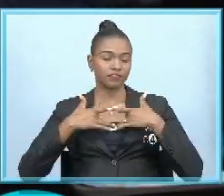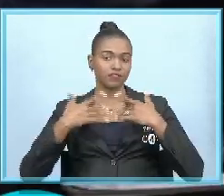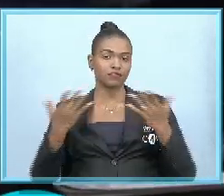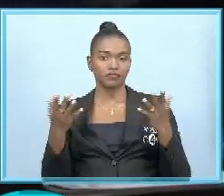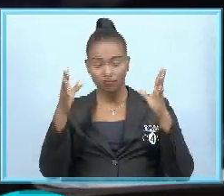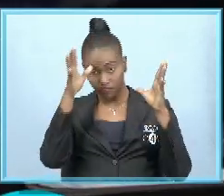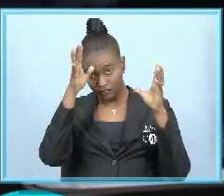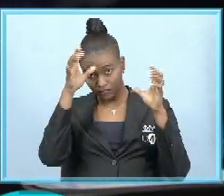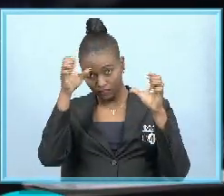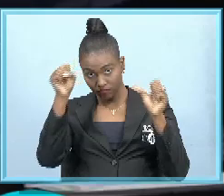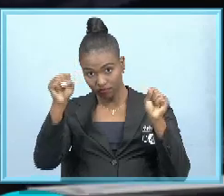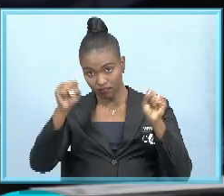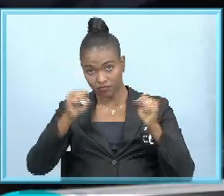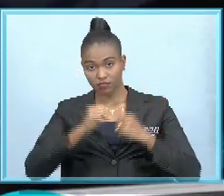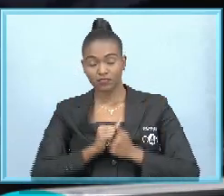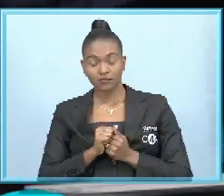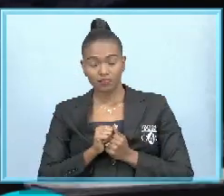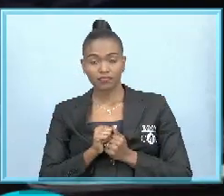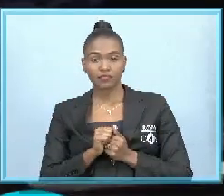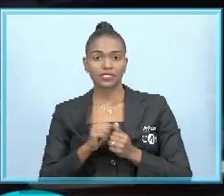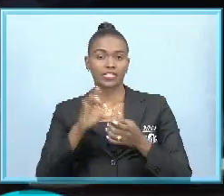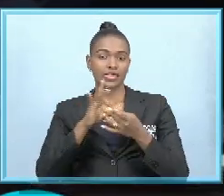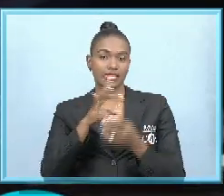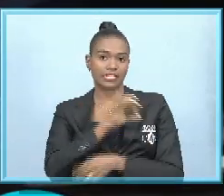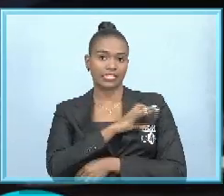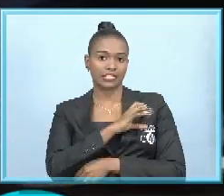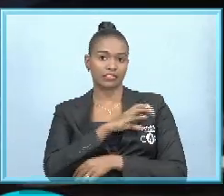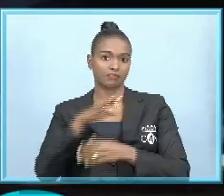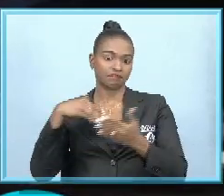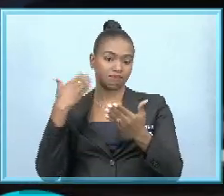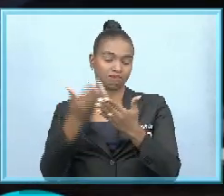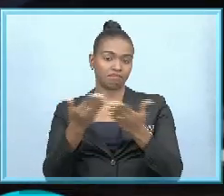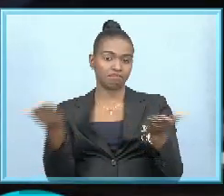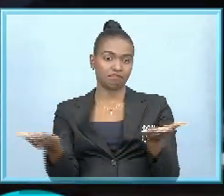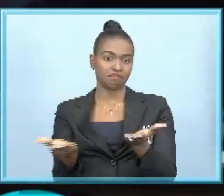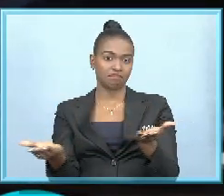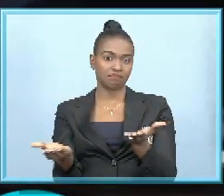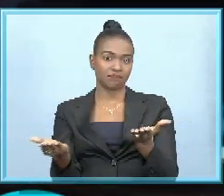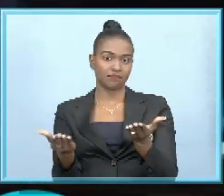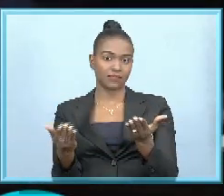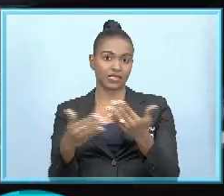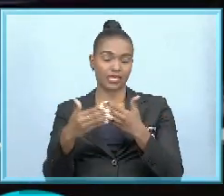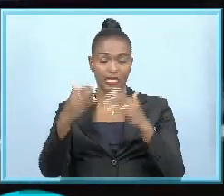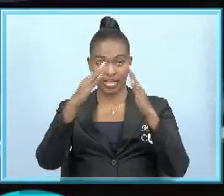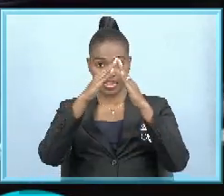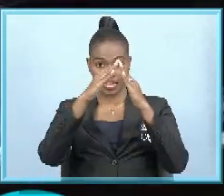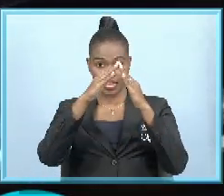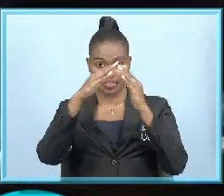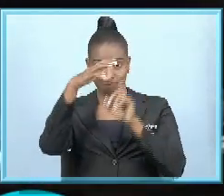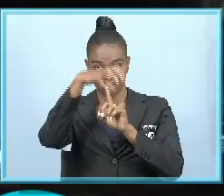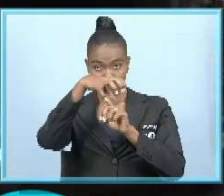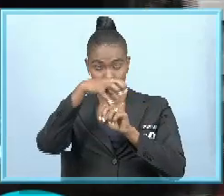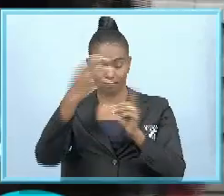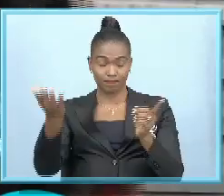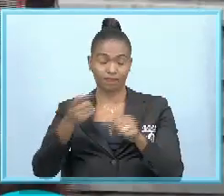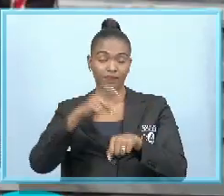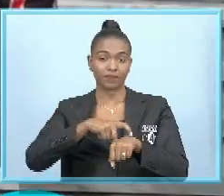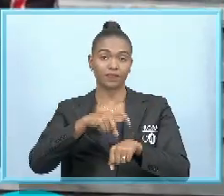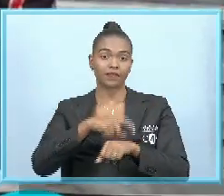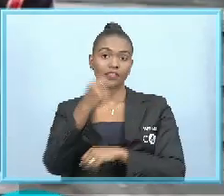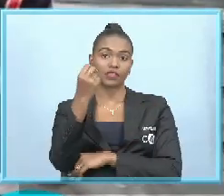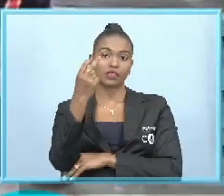el presidente de Chile llegó aquí a esta Casa de Gobierno a las